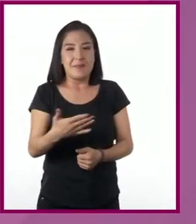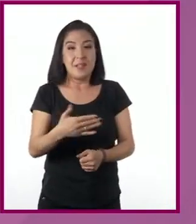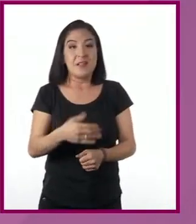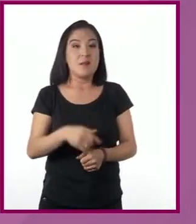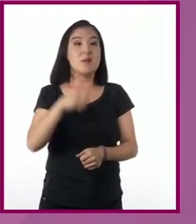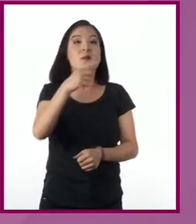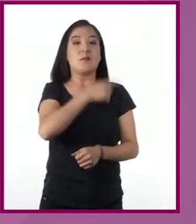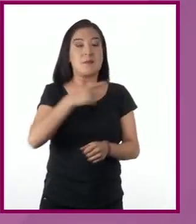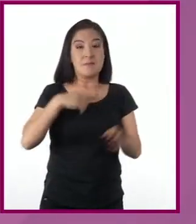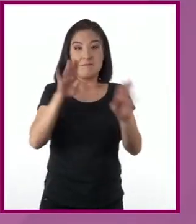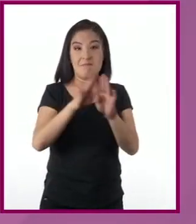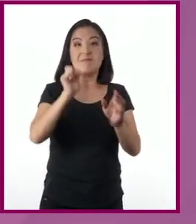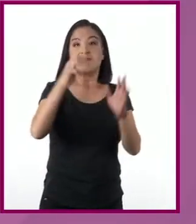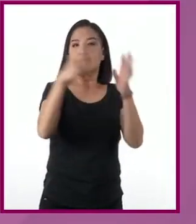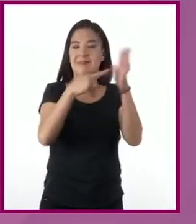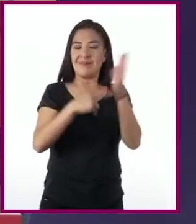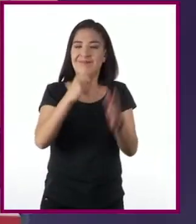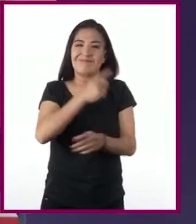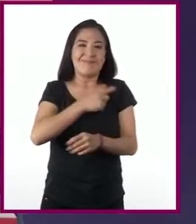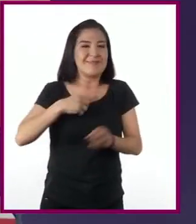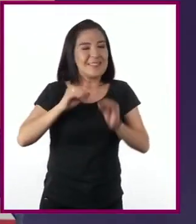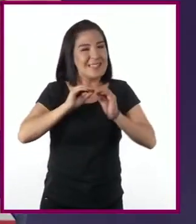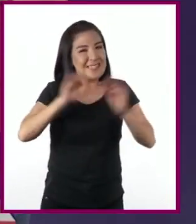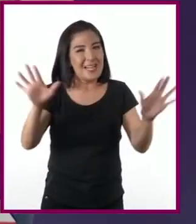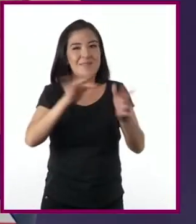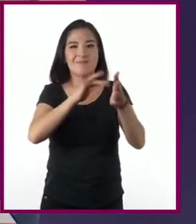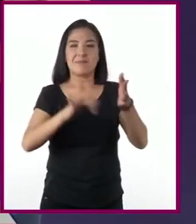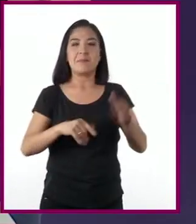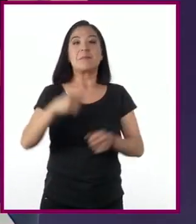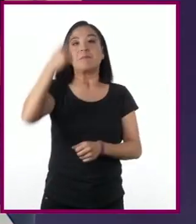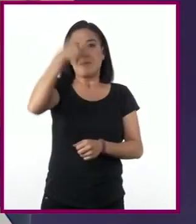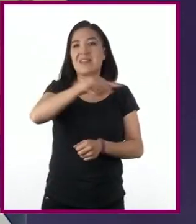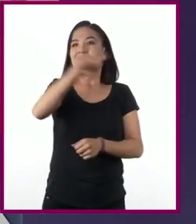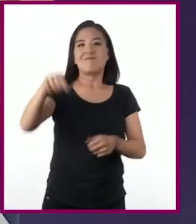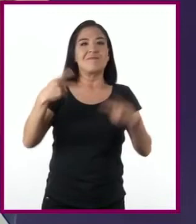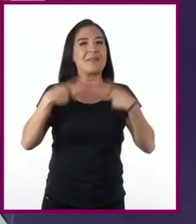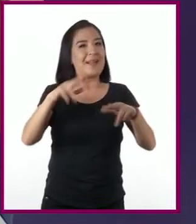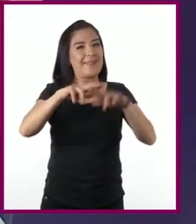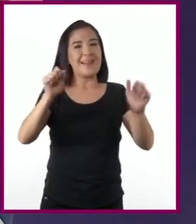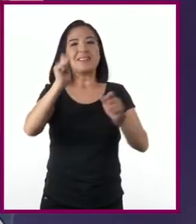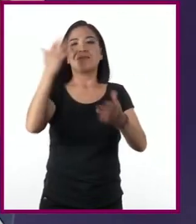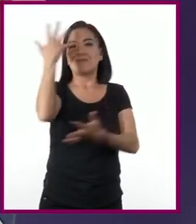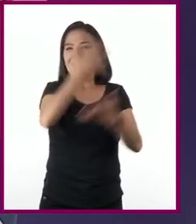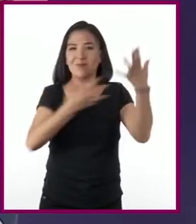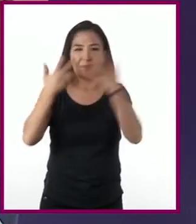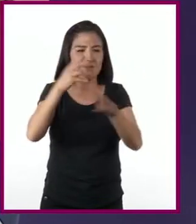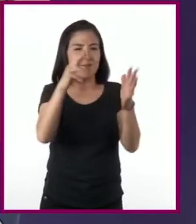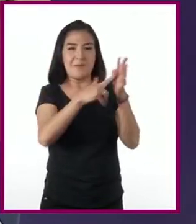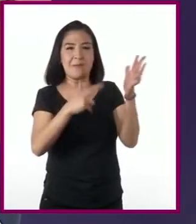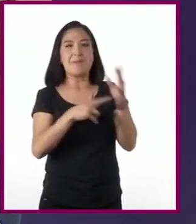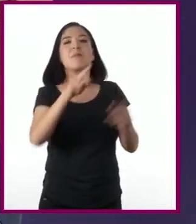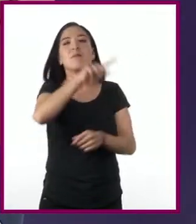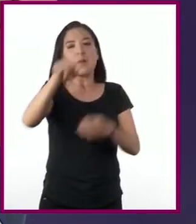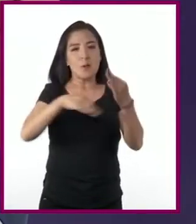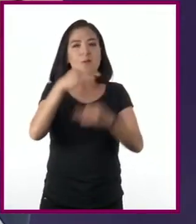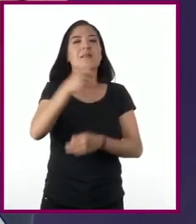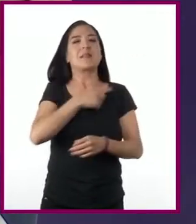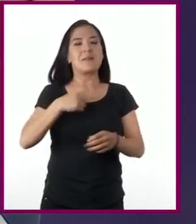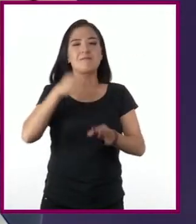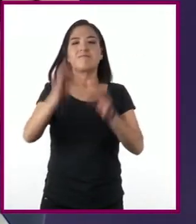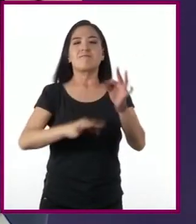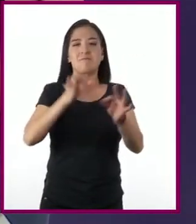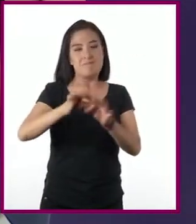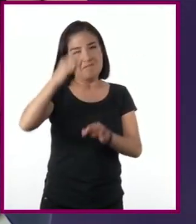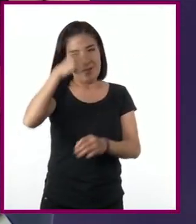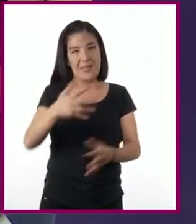debe tener un reglamento es claridad. Para que nadie se confunda y todos sepamos qué comportamientos debemos seguir para acatar